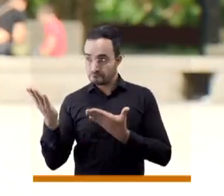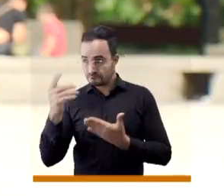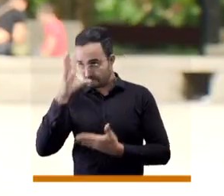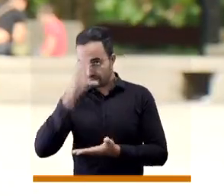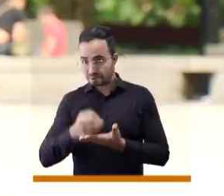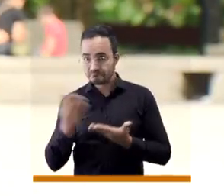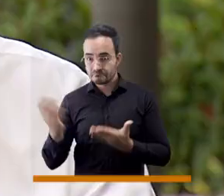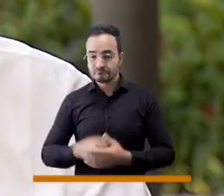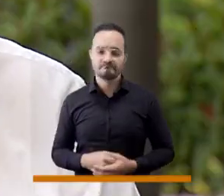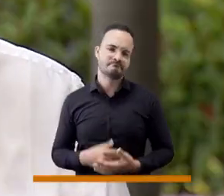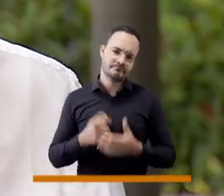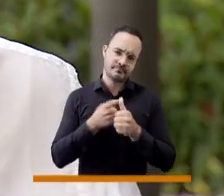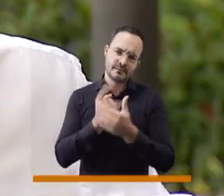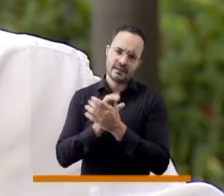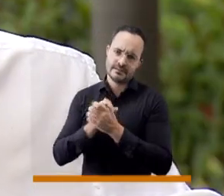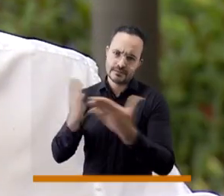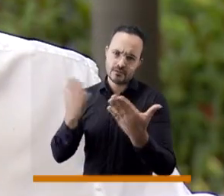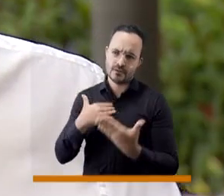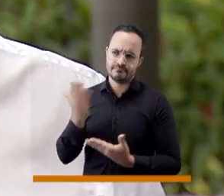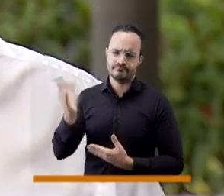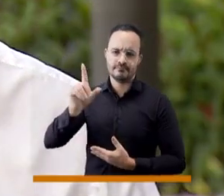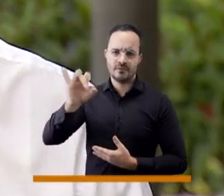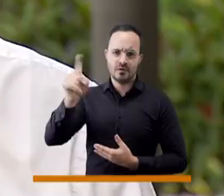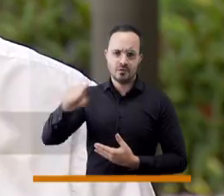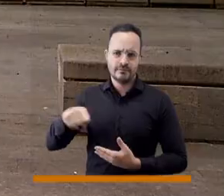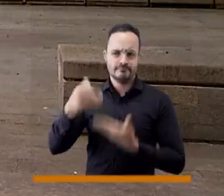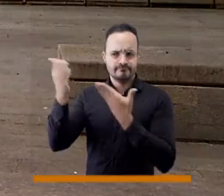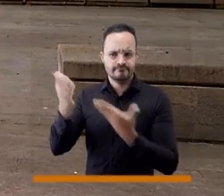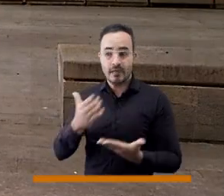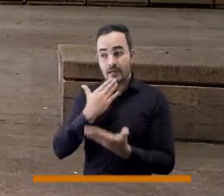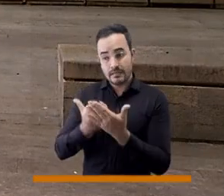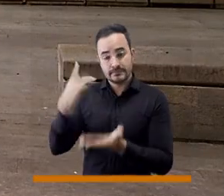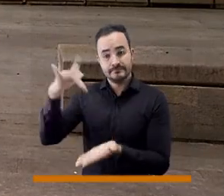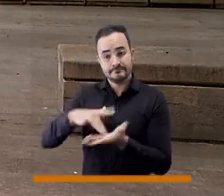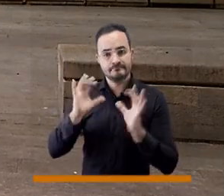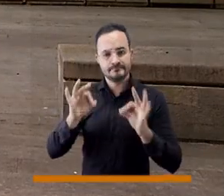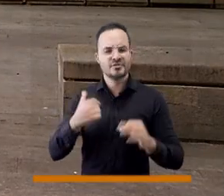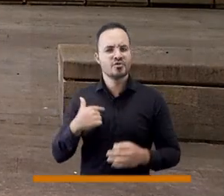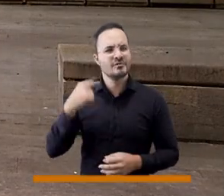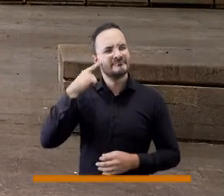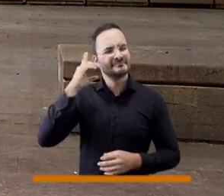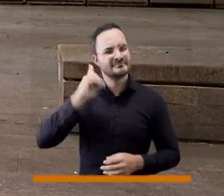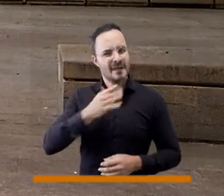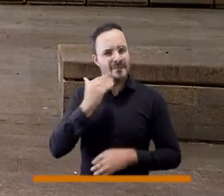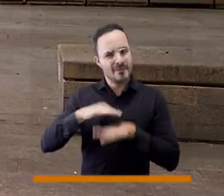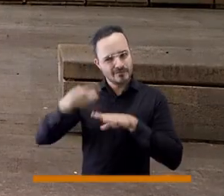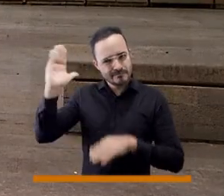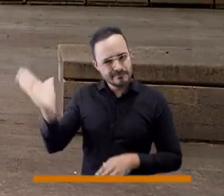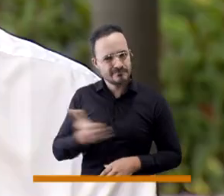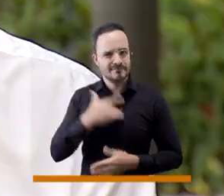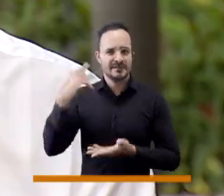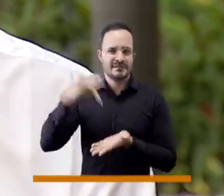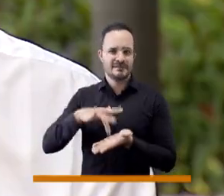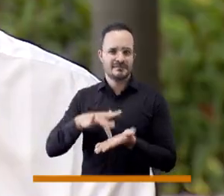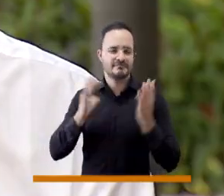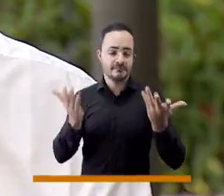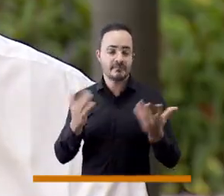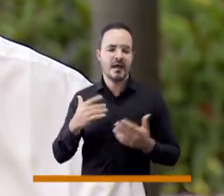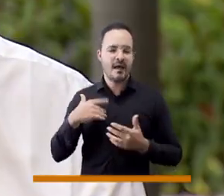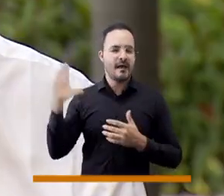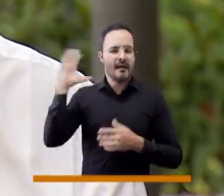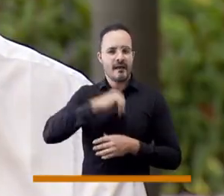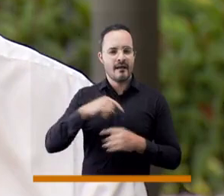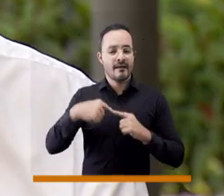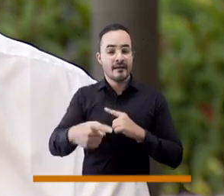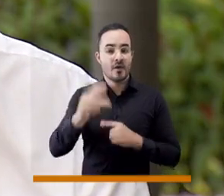Centro Democrático? Bueno, o sea, lo primero es saludar a Luis Gabriel y agradecerle que haya venido. Y quise invitarlo porque una de las circunstancias que tenemos que